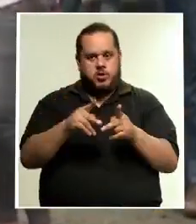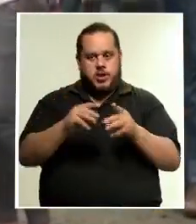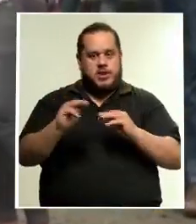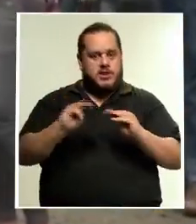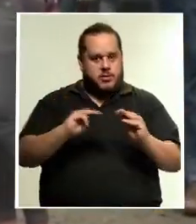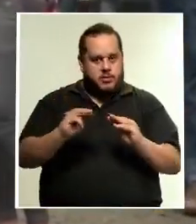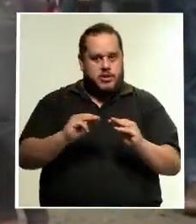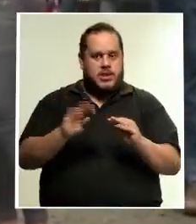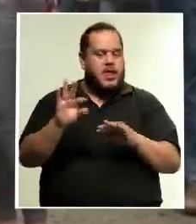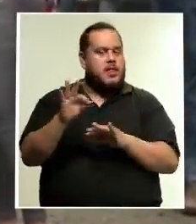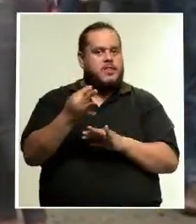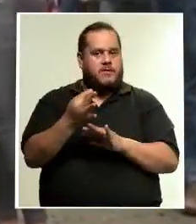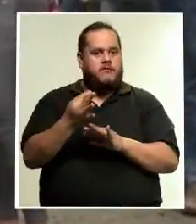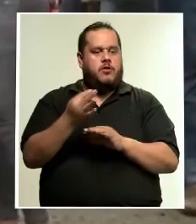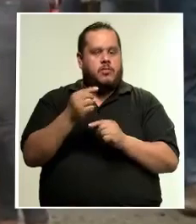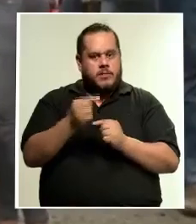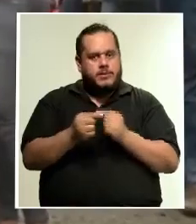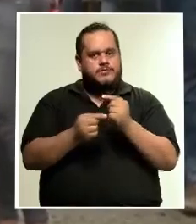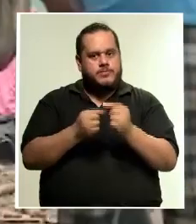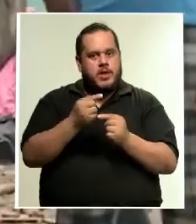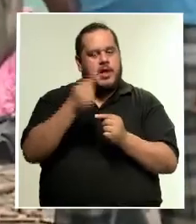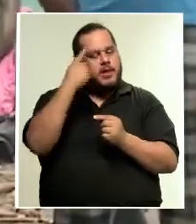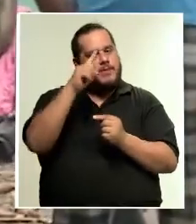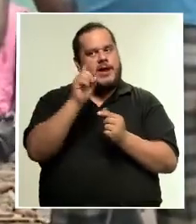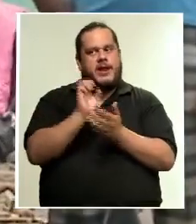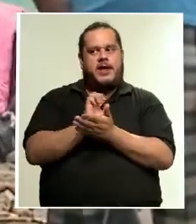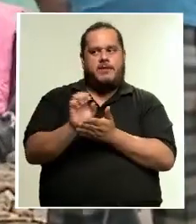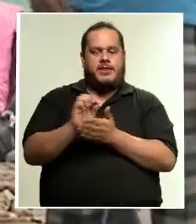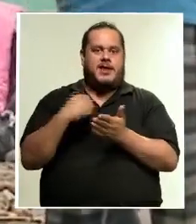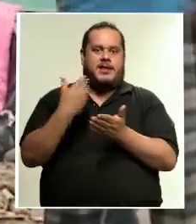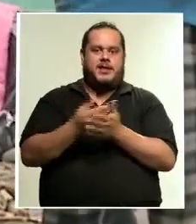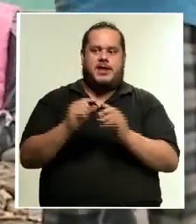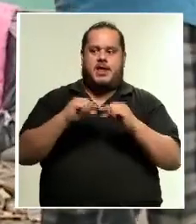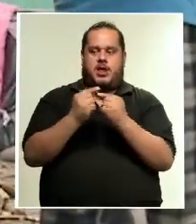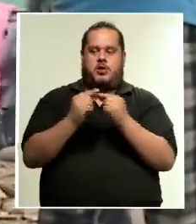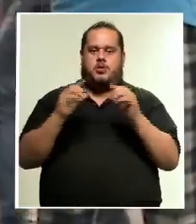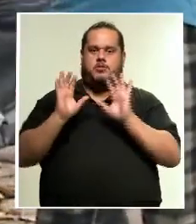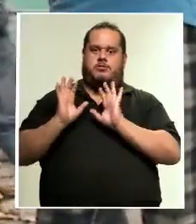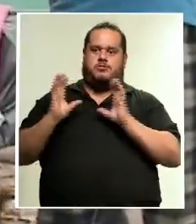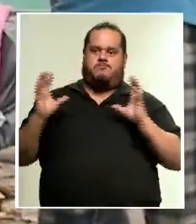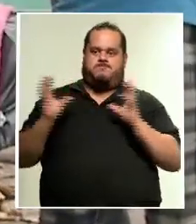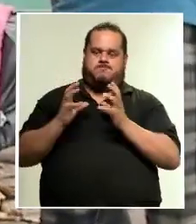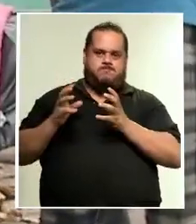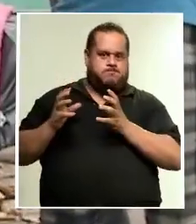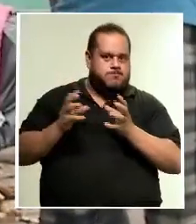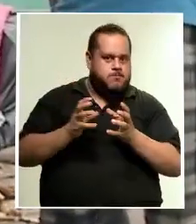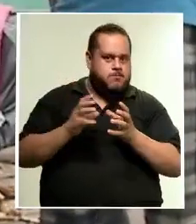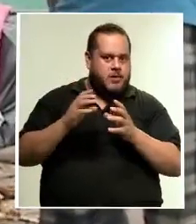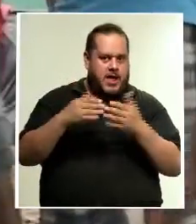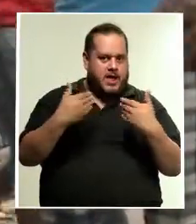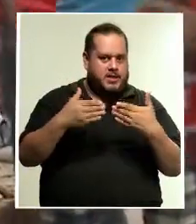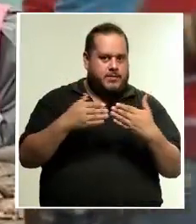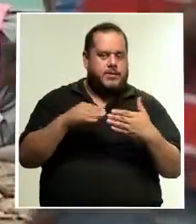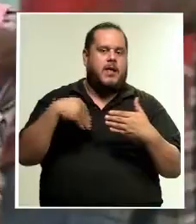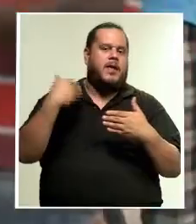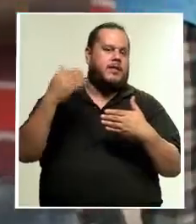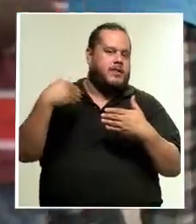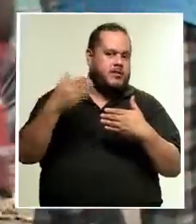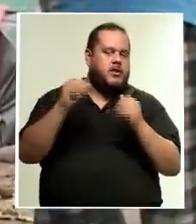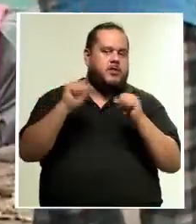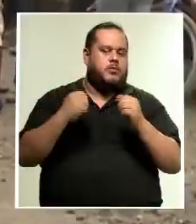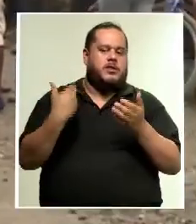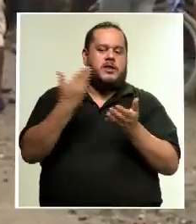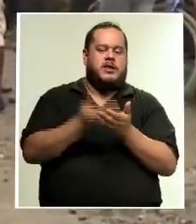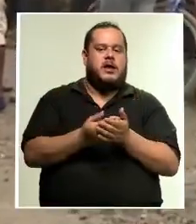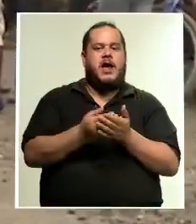de forma gradual para evitar que lleguen en grupos masivos hacia Panamá y luego podrían estar llegando a Costa